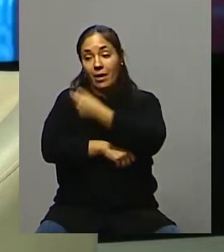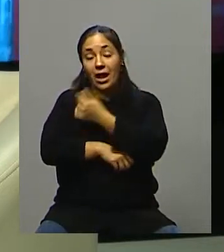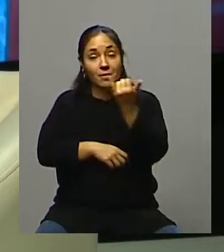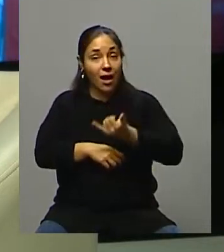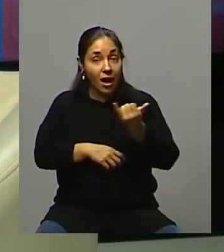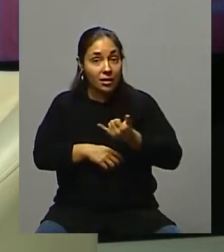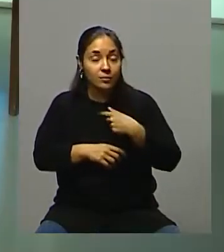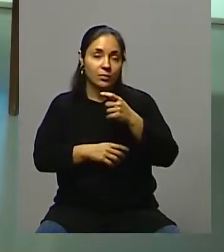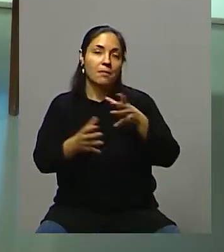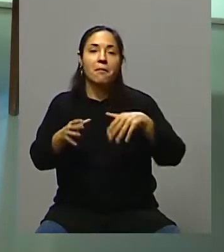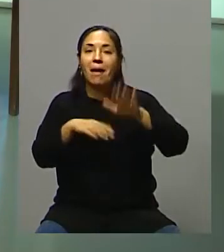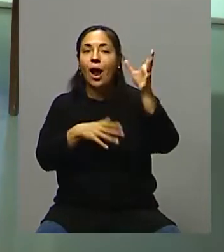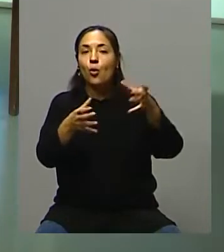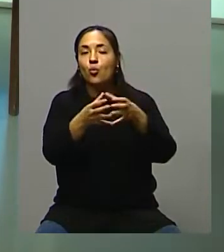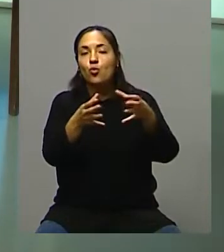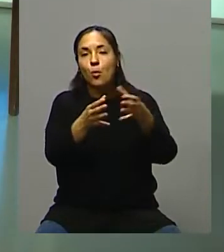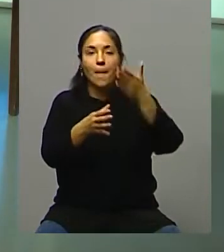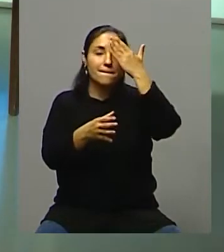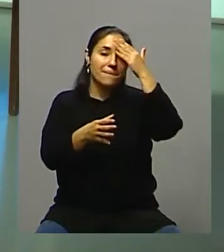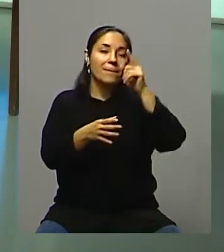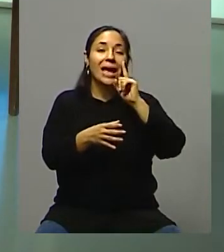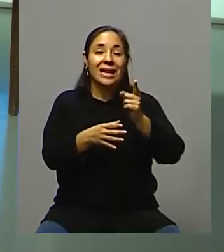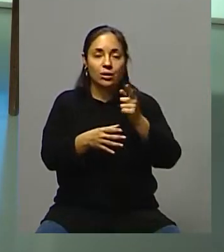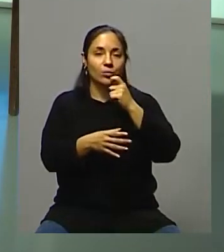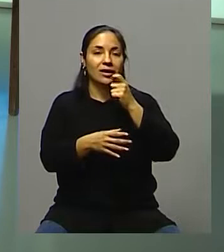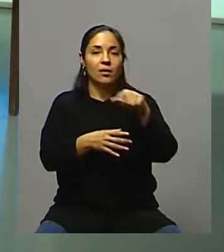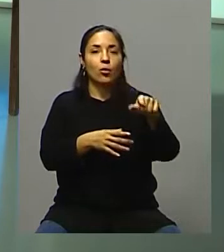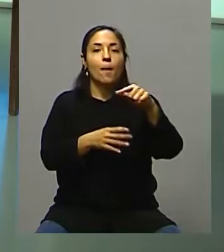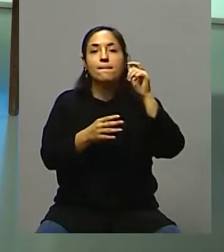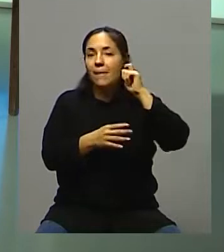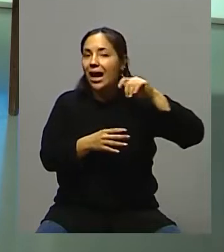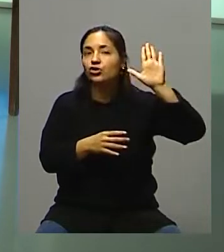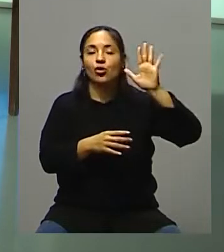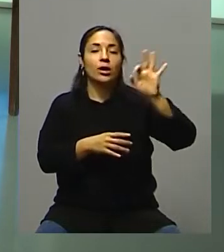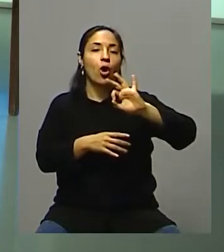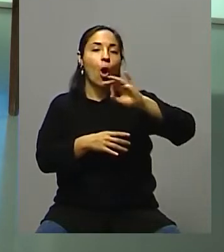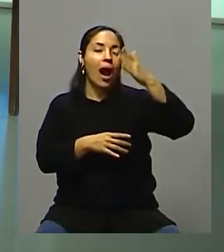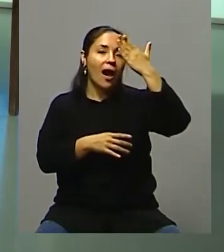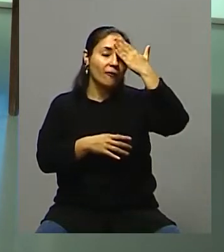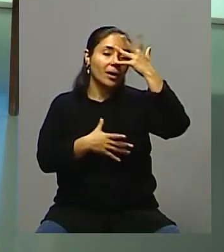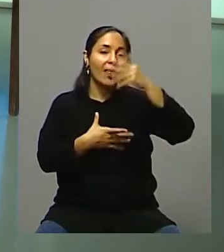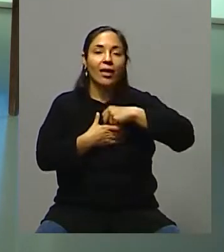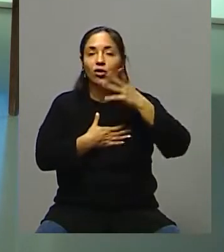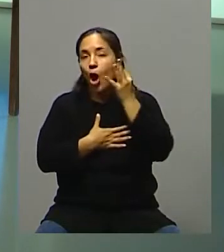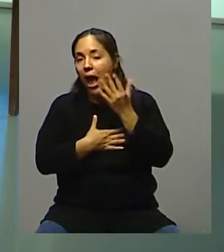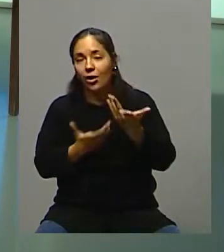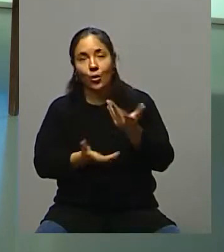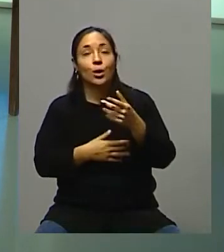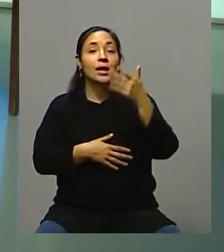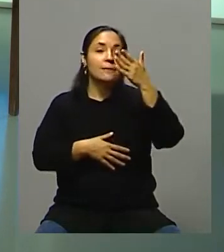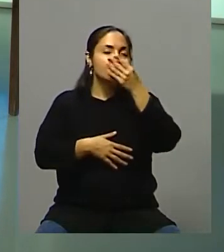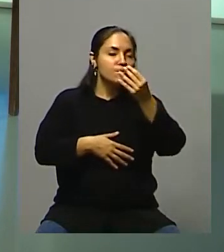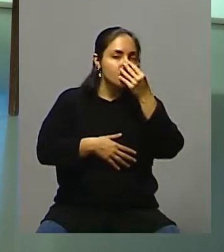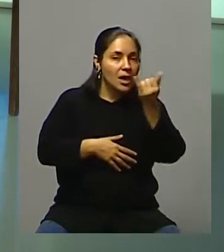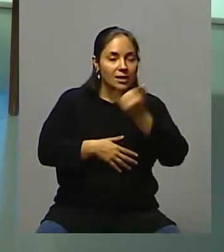todo en grupos de riesgo, en mayores o pacientes inmunocomprometidos, si uno está cursando un cuadro respiratorio y tenemos síntomas